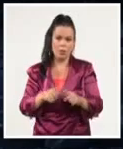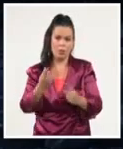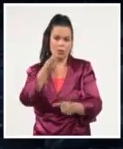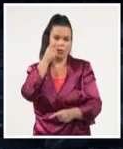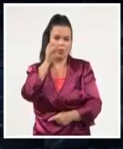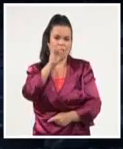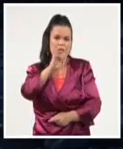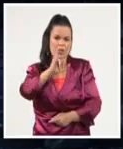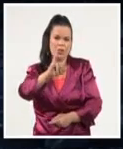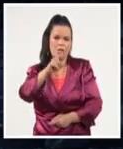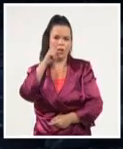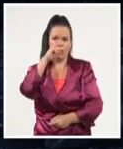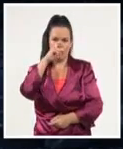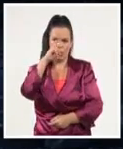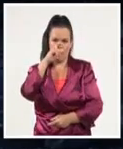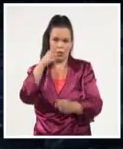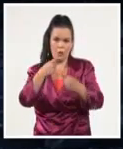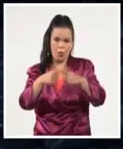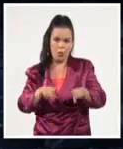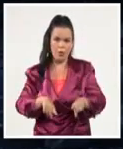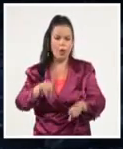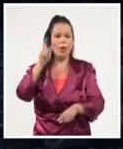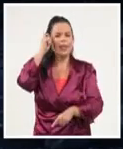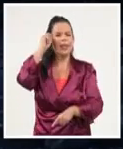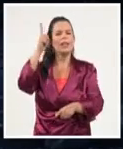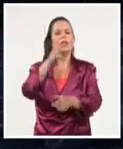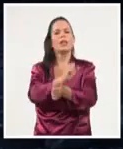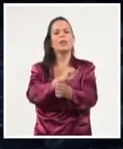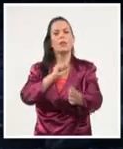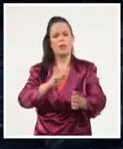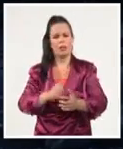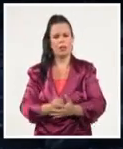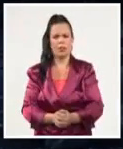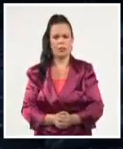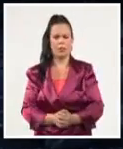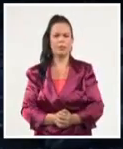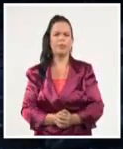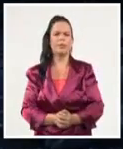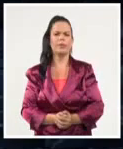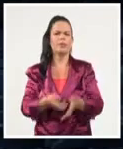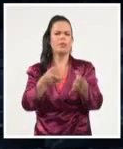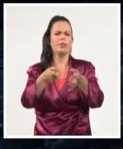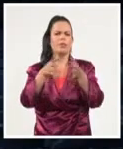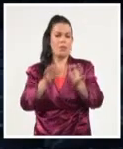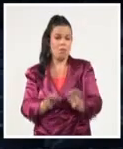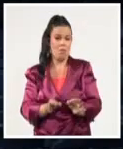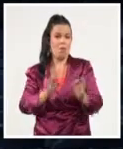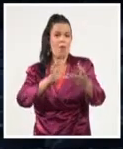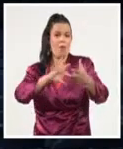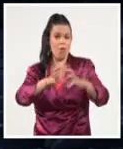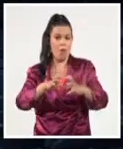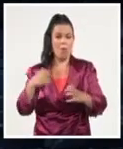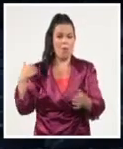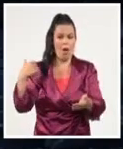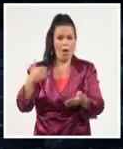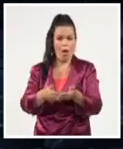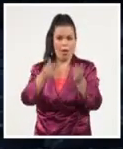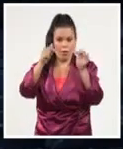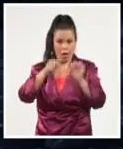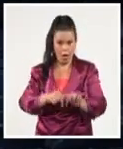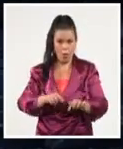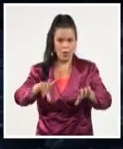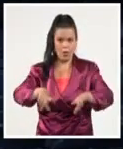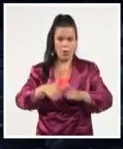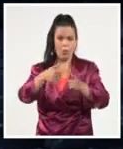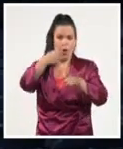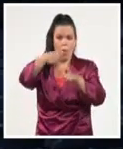millennial, pero lo hacen ser. ¿Y les suena a ustedes esta fórmula? Sí. Esa misma receta de outsider que ha venido funcionando en otros lares y